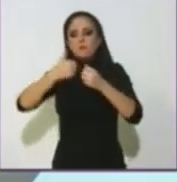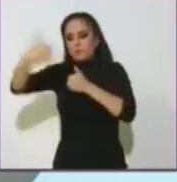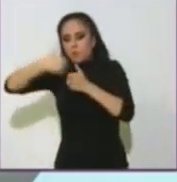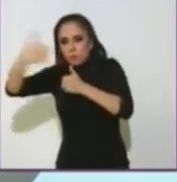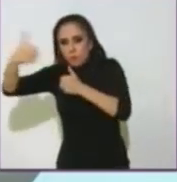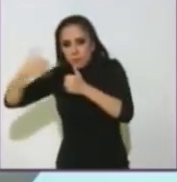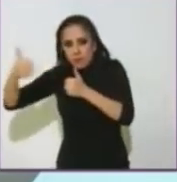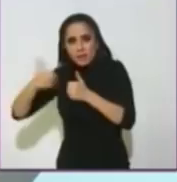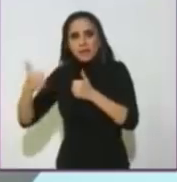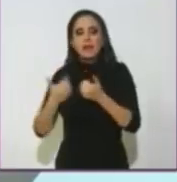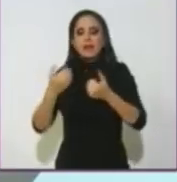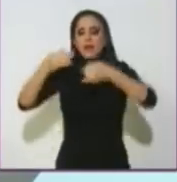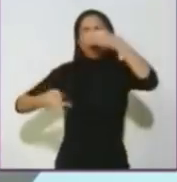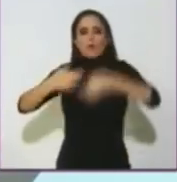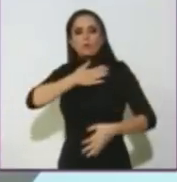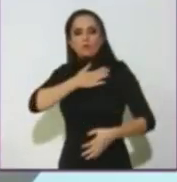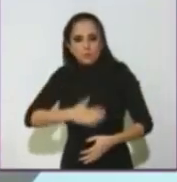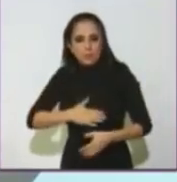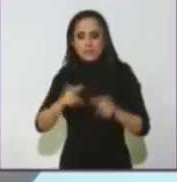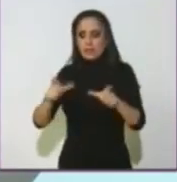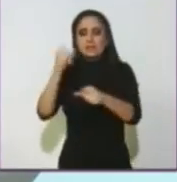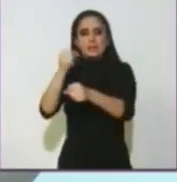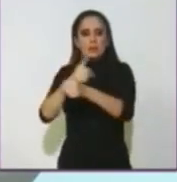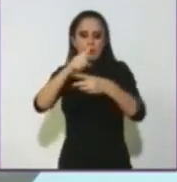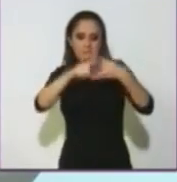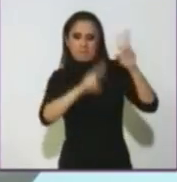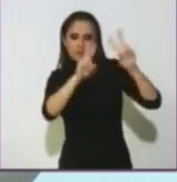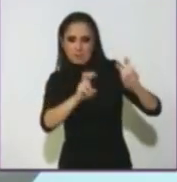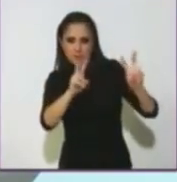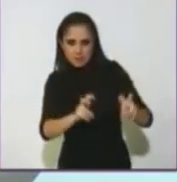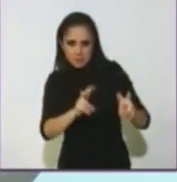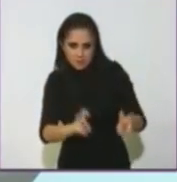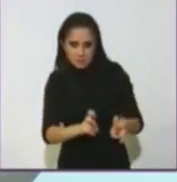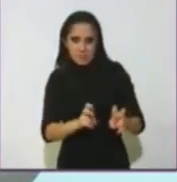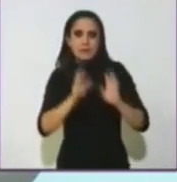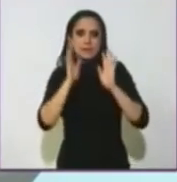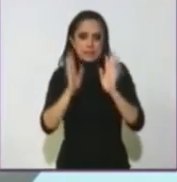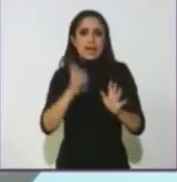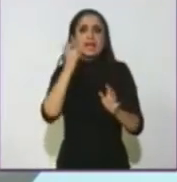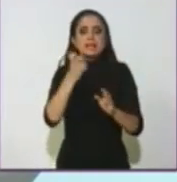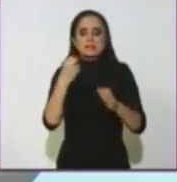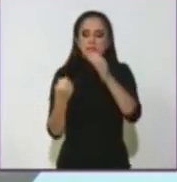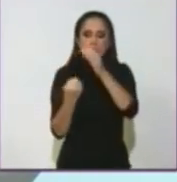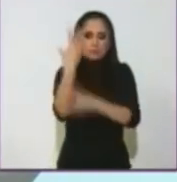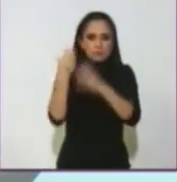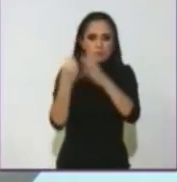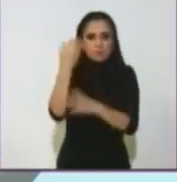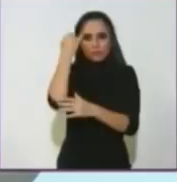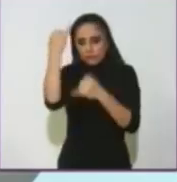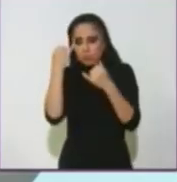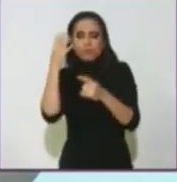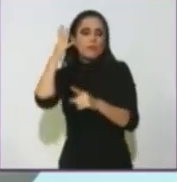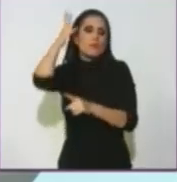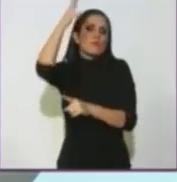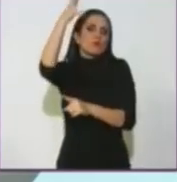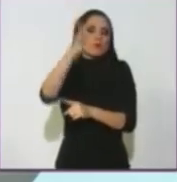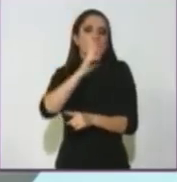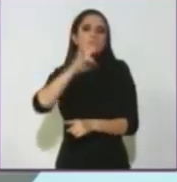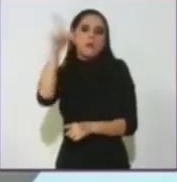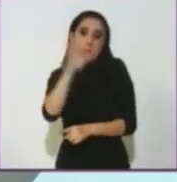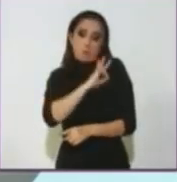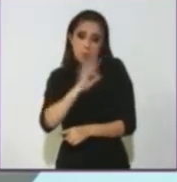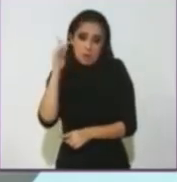tema de justicia esto es parte de un programa integral que llamamos innovación y esperanza pero